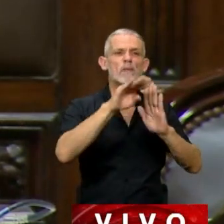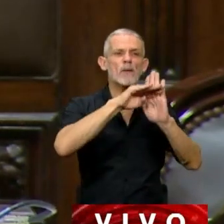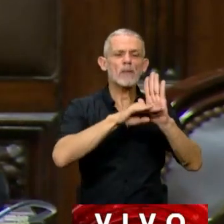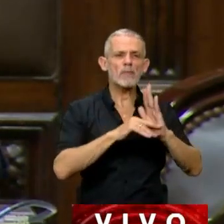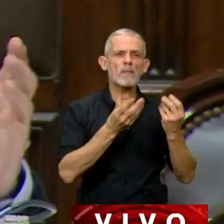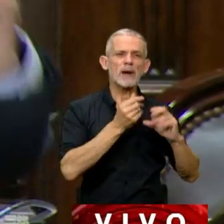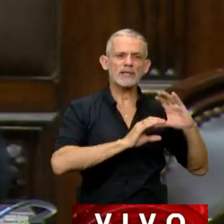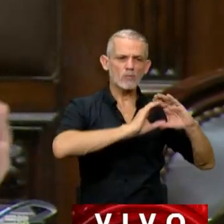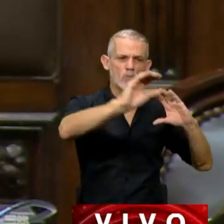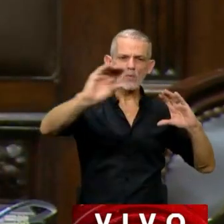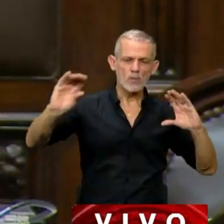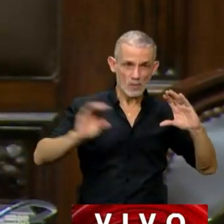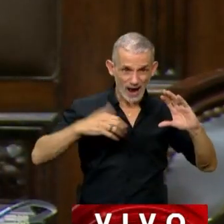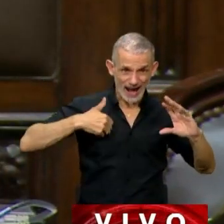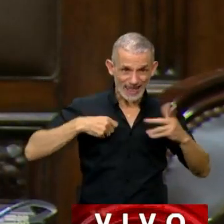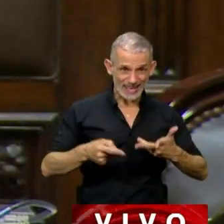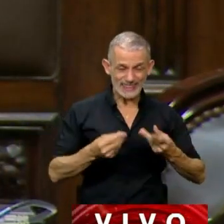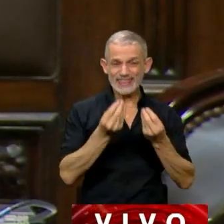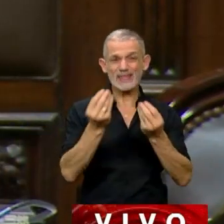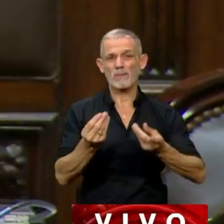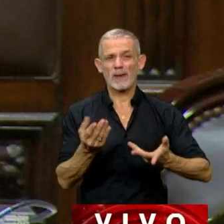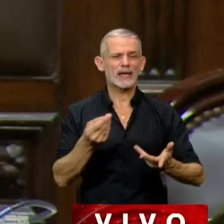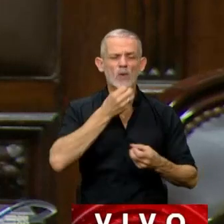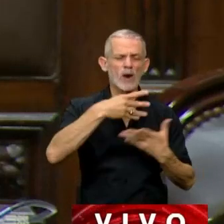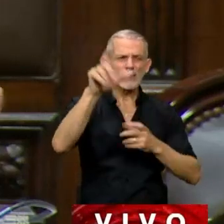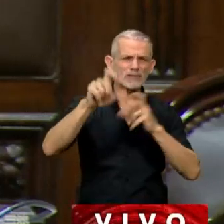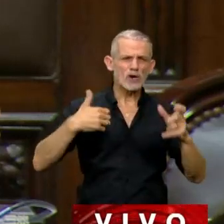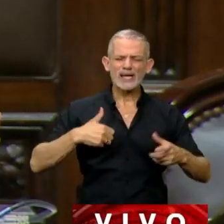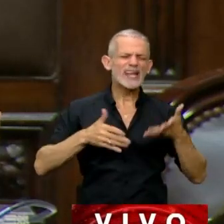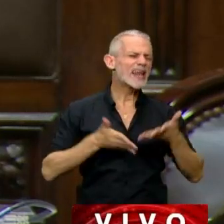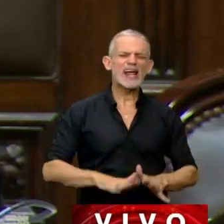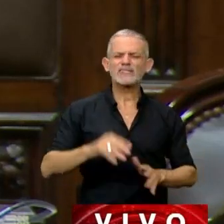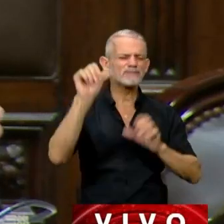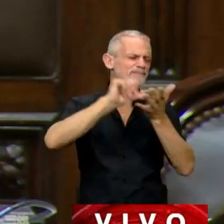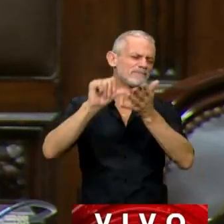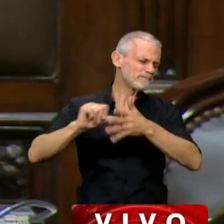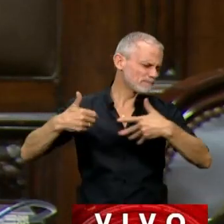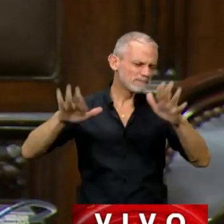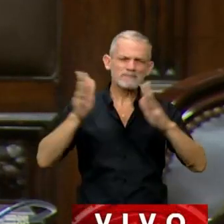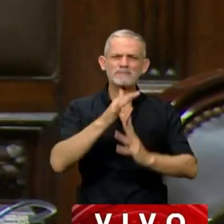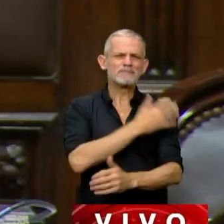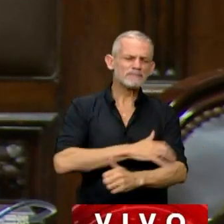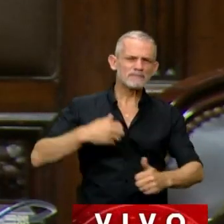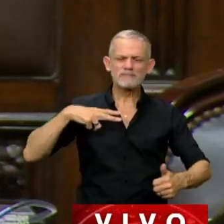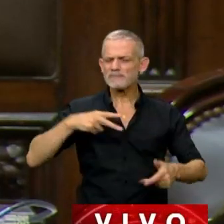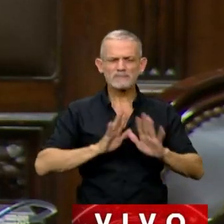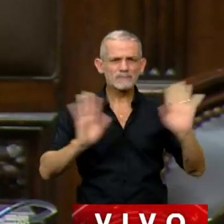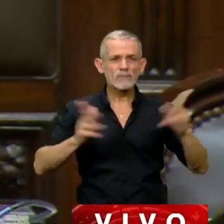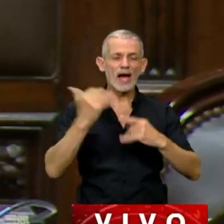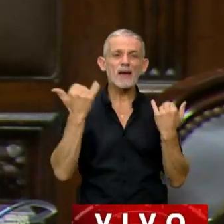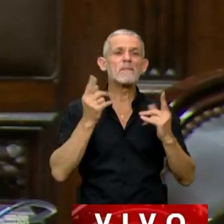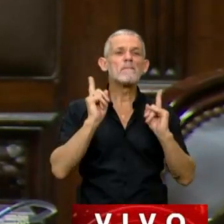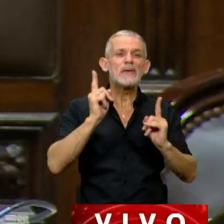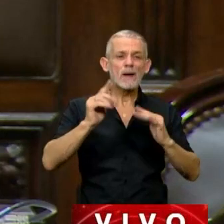de coparticipación para que la Argentina, cualquier argentino, nazca donde nazca, sin importar su condición social, tenga las